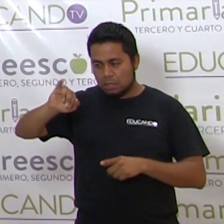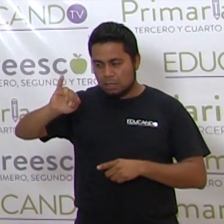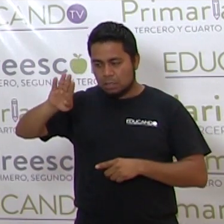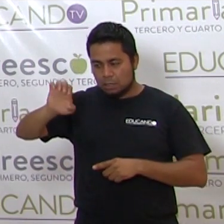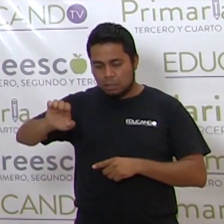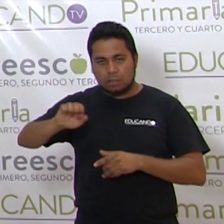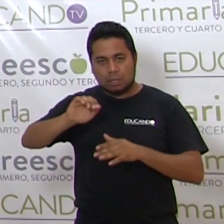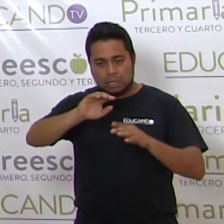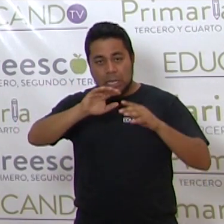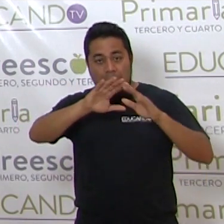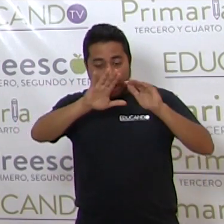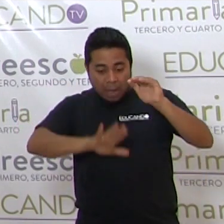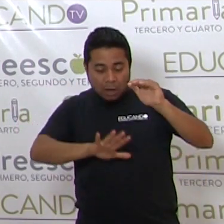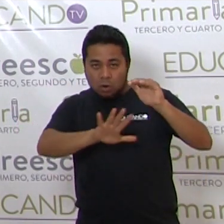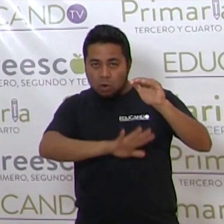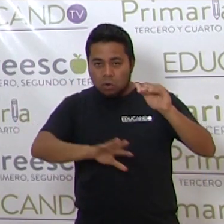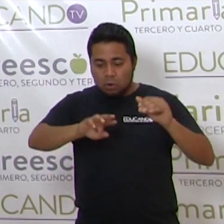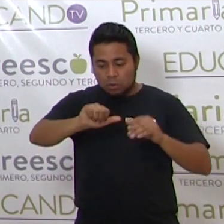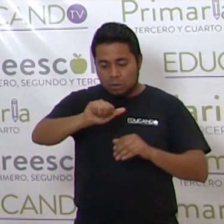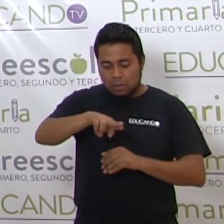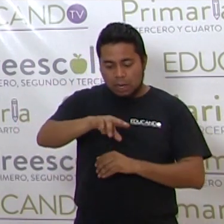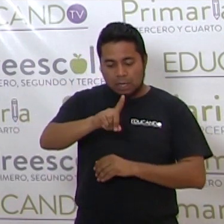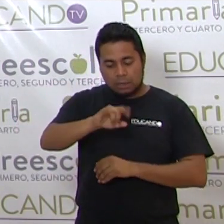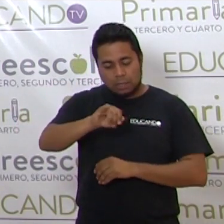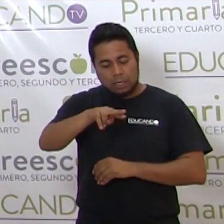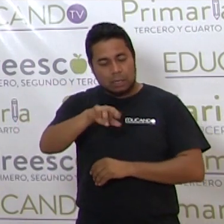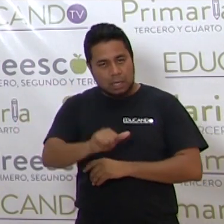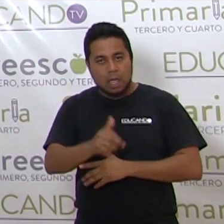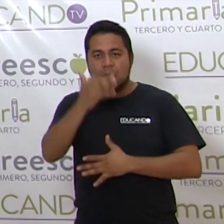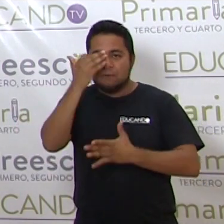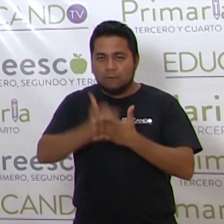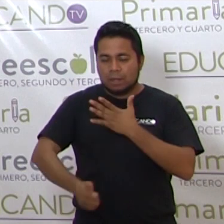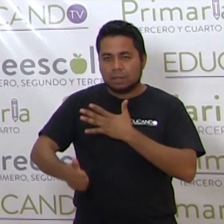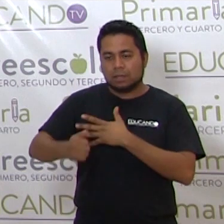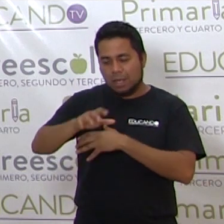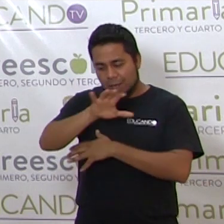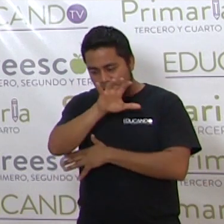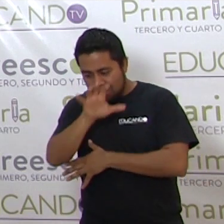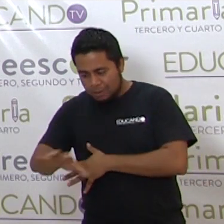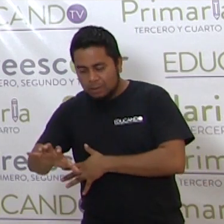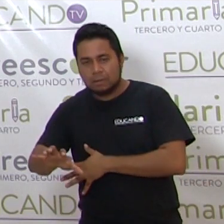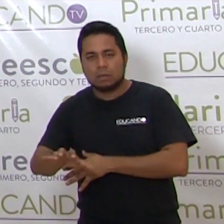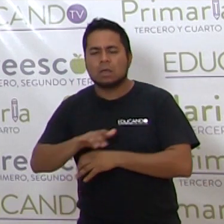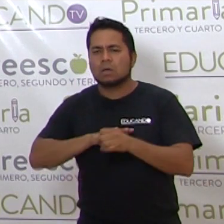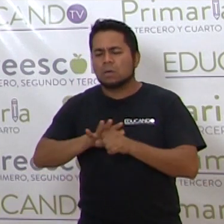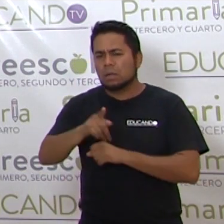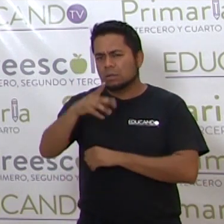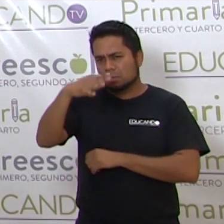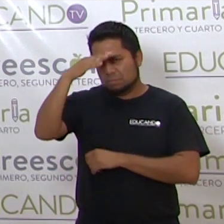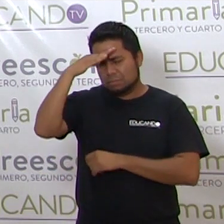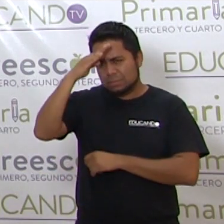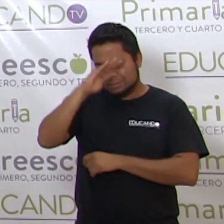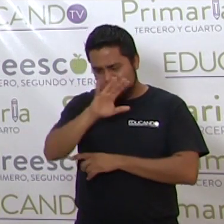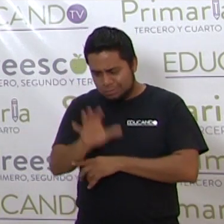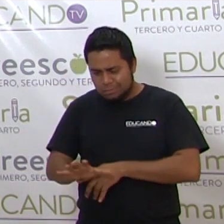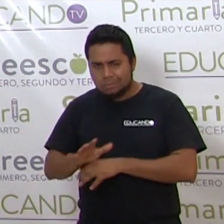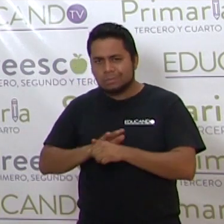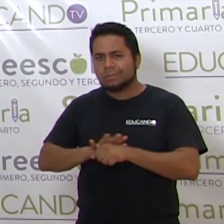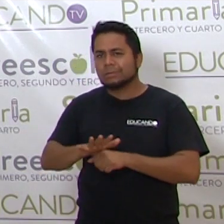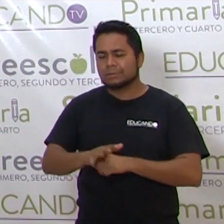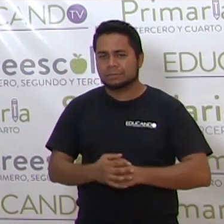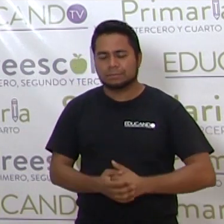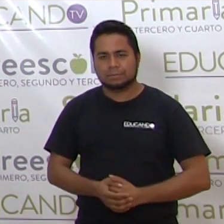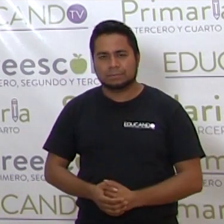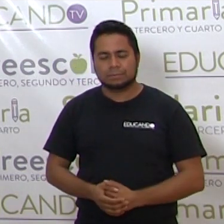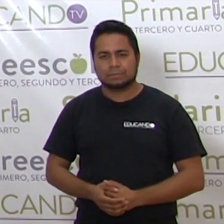andina y nos falta una cuarta zona cualquier que sea esta cuarta zona